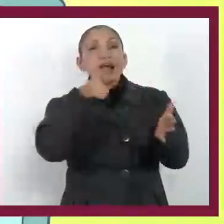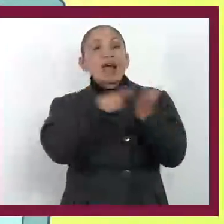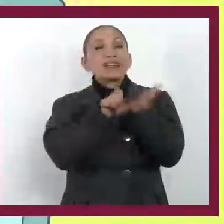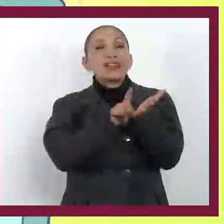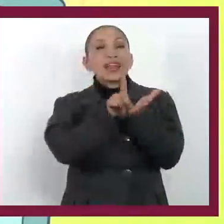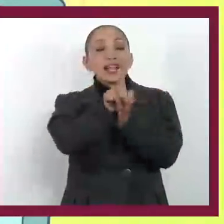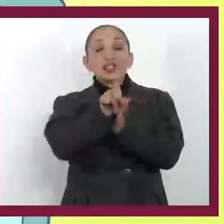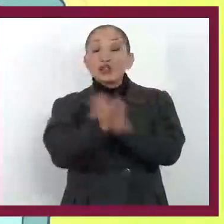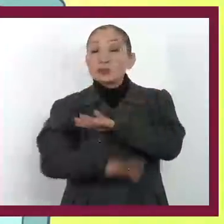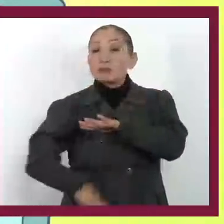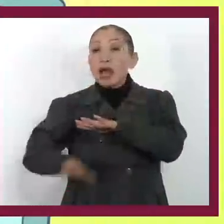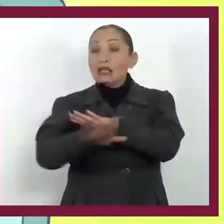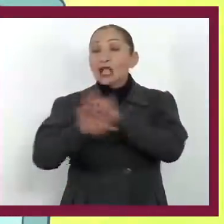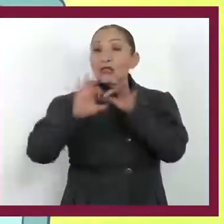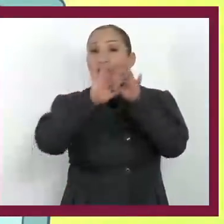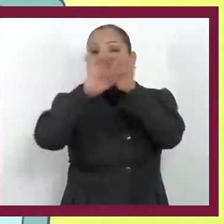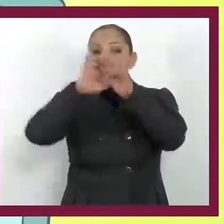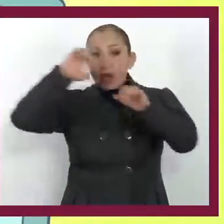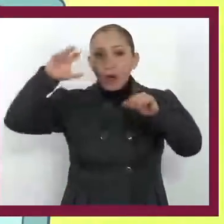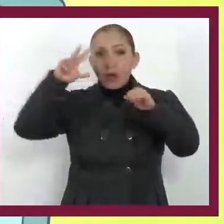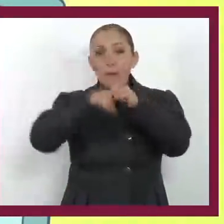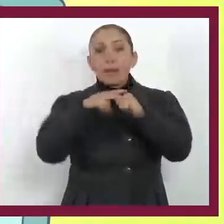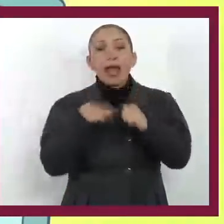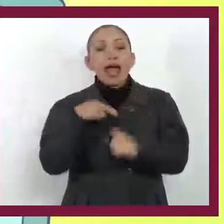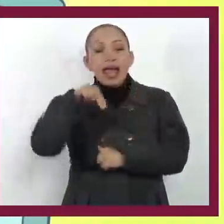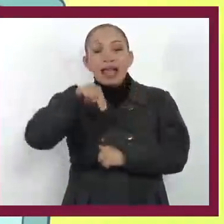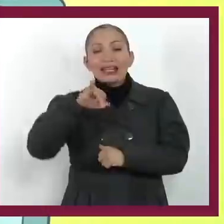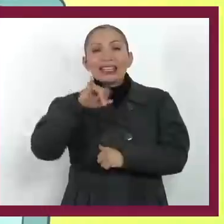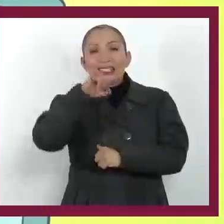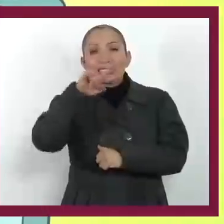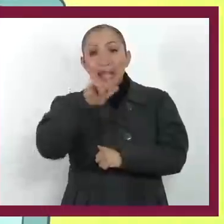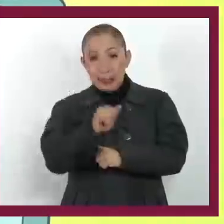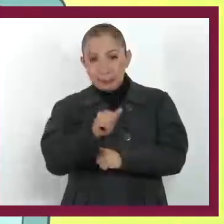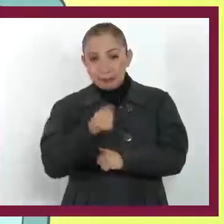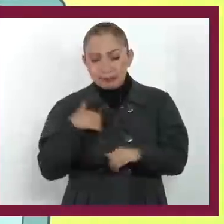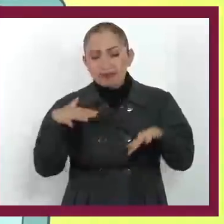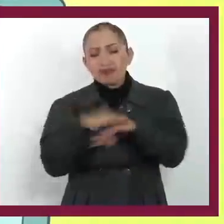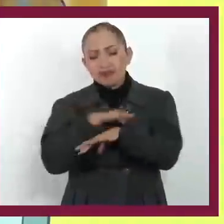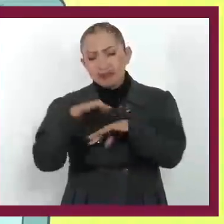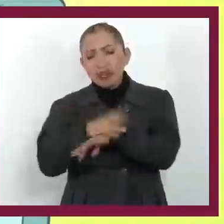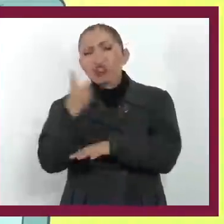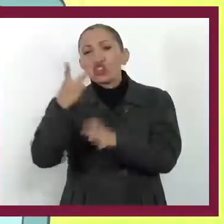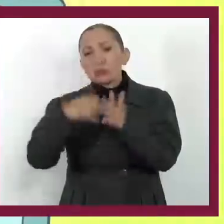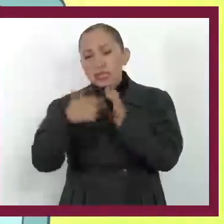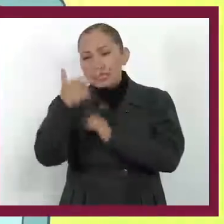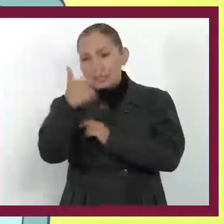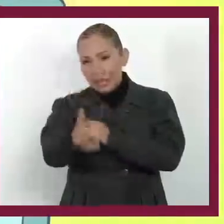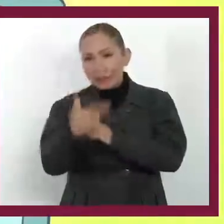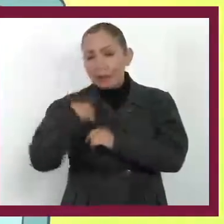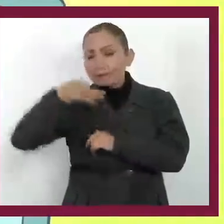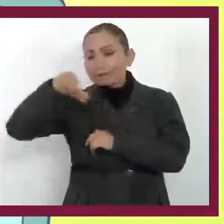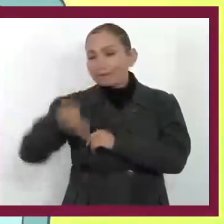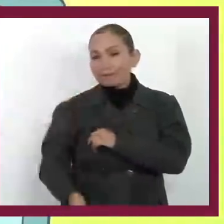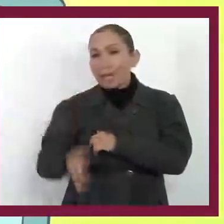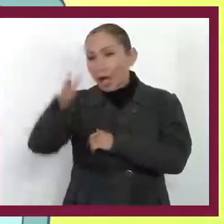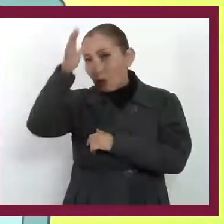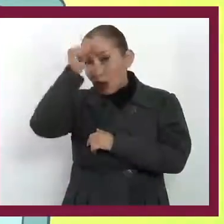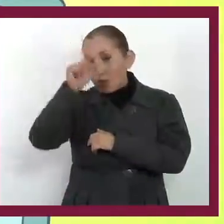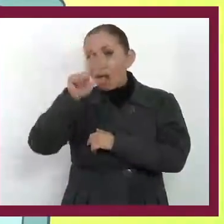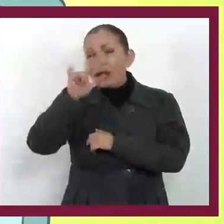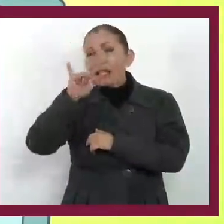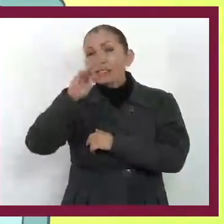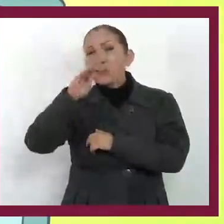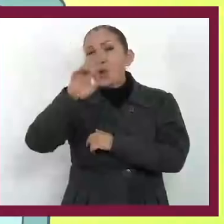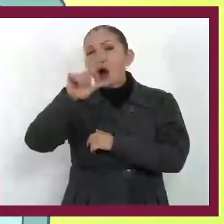los Derechos Fundamentales de la Unión Europea en Niza. Tuvo reformas en 2007 y se aprobó con el Tratado de